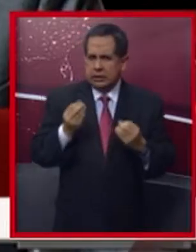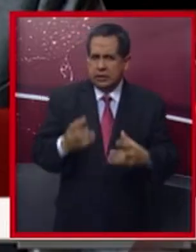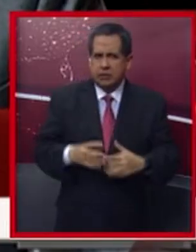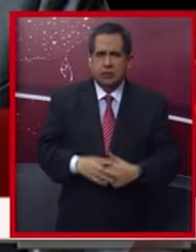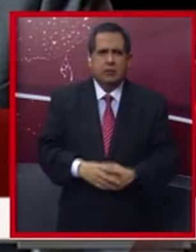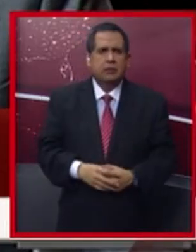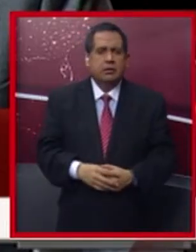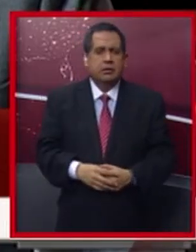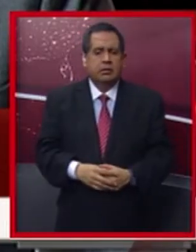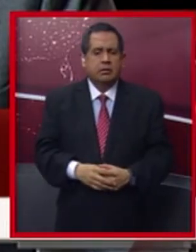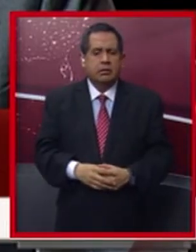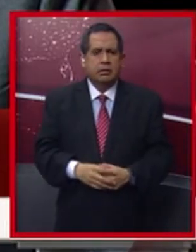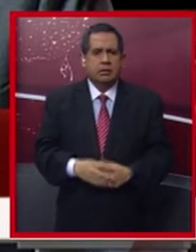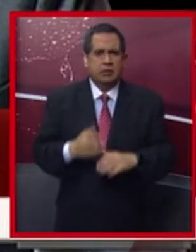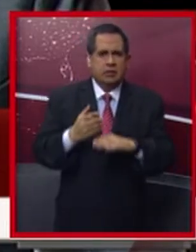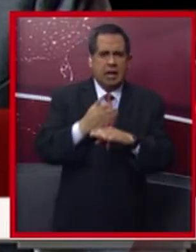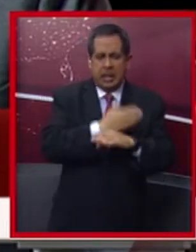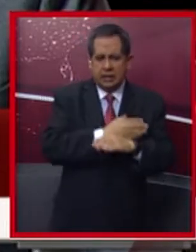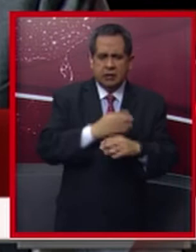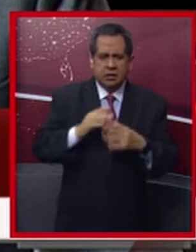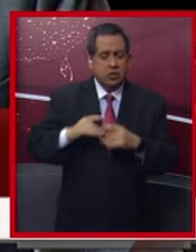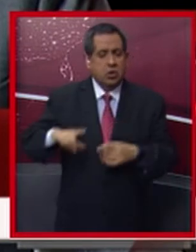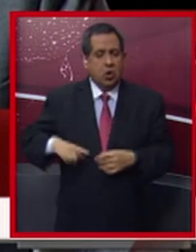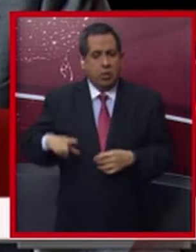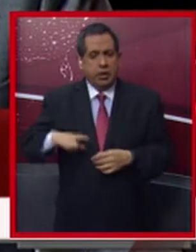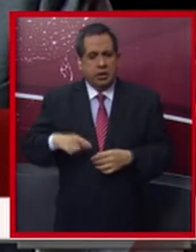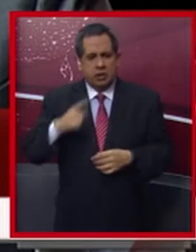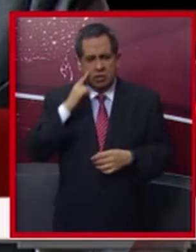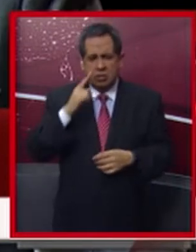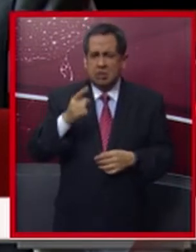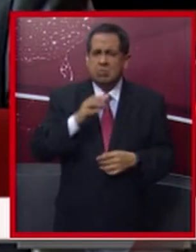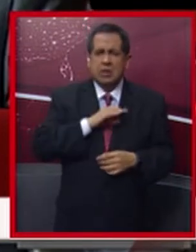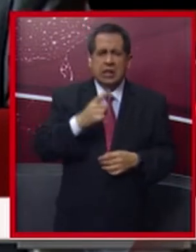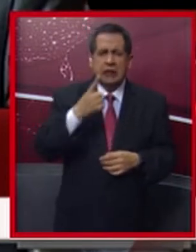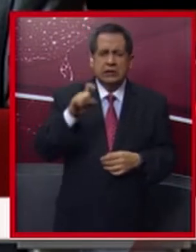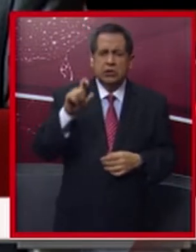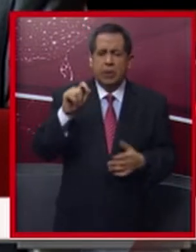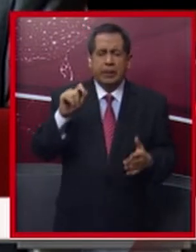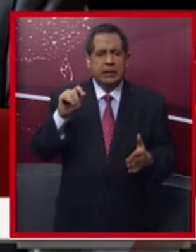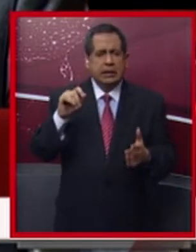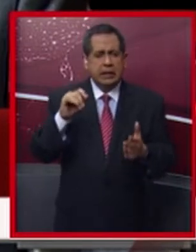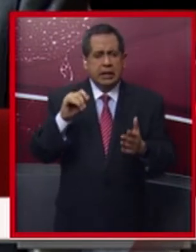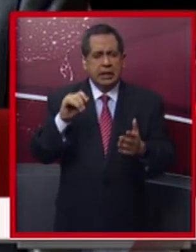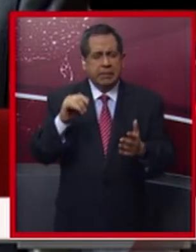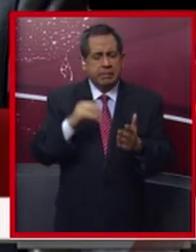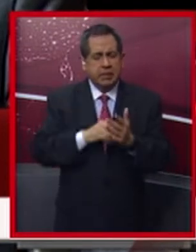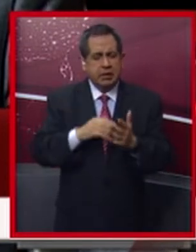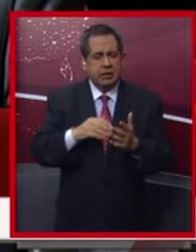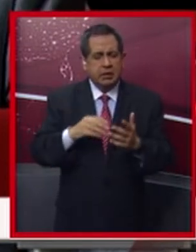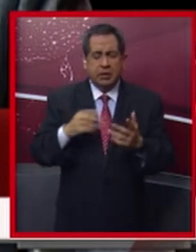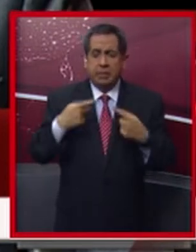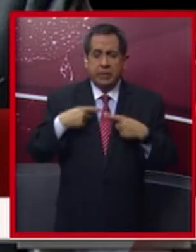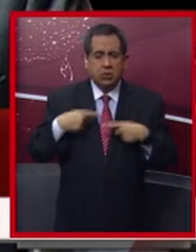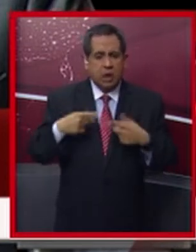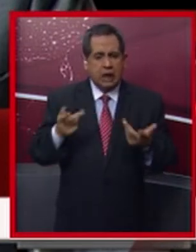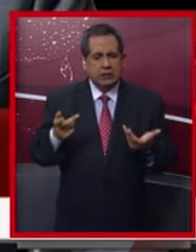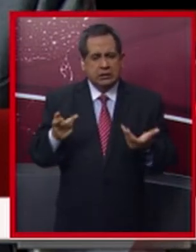Y antes, el gobierno de Estados Unidos recibía en el orden de 120 de